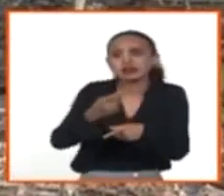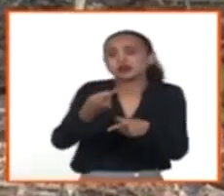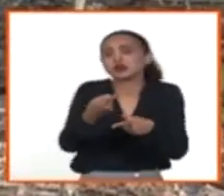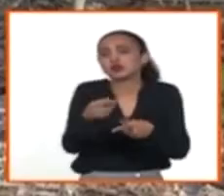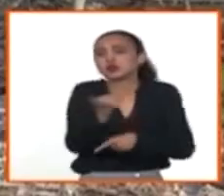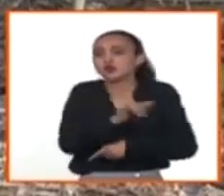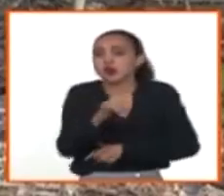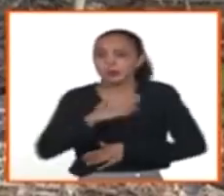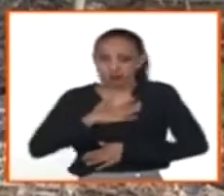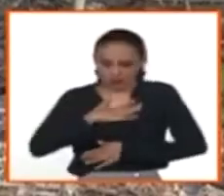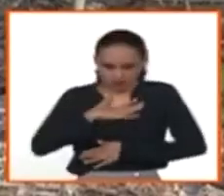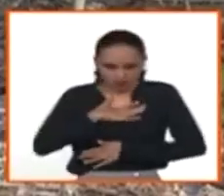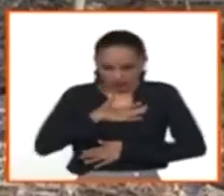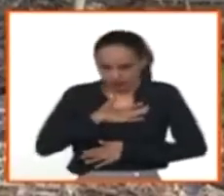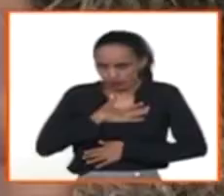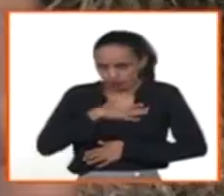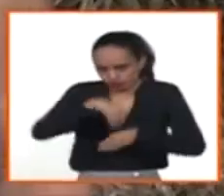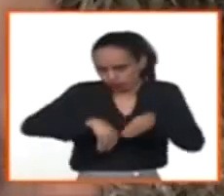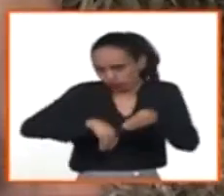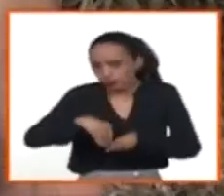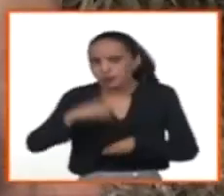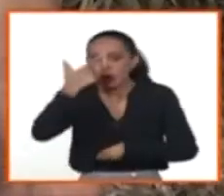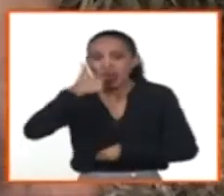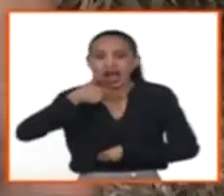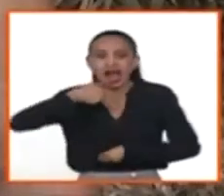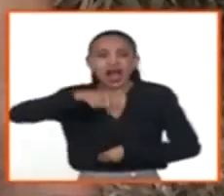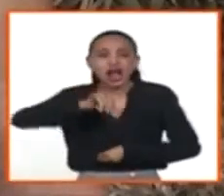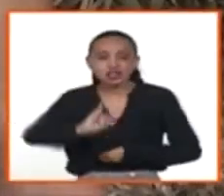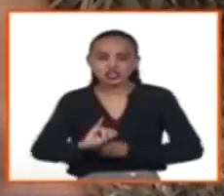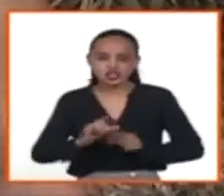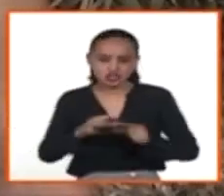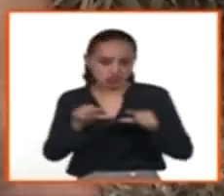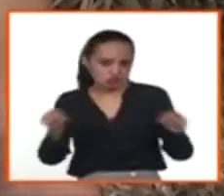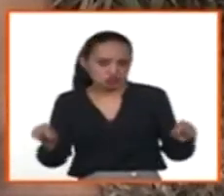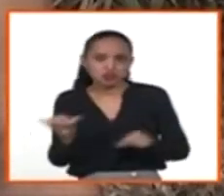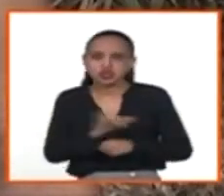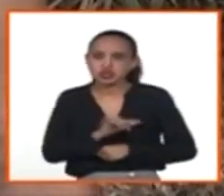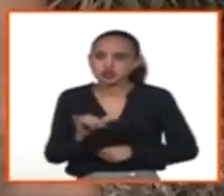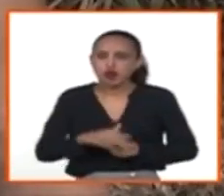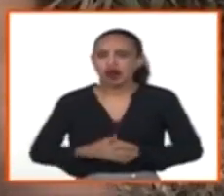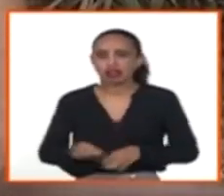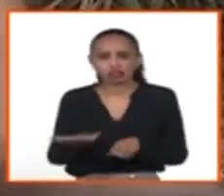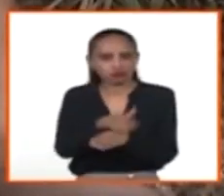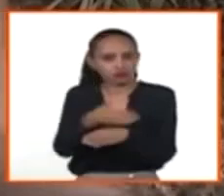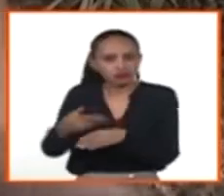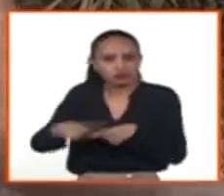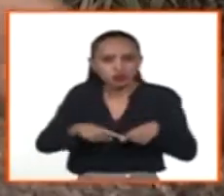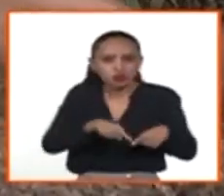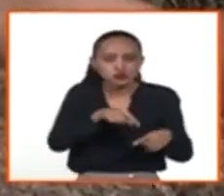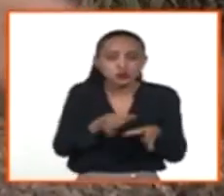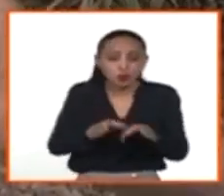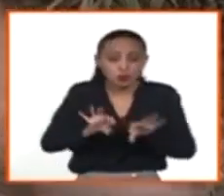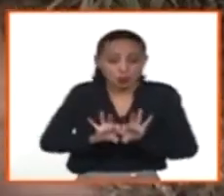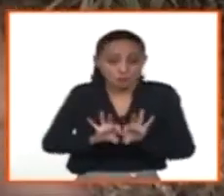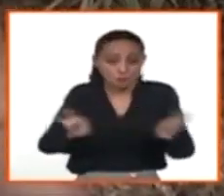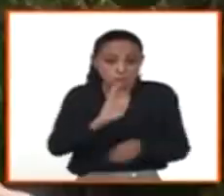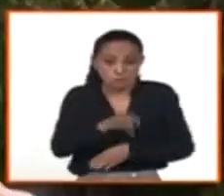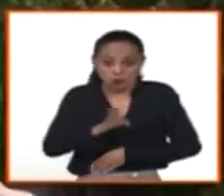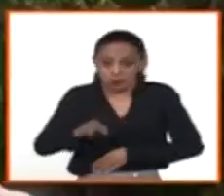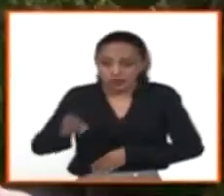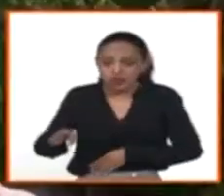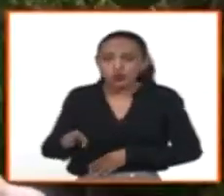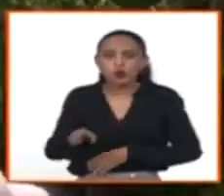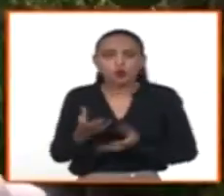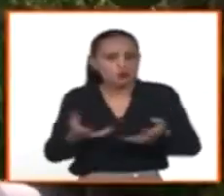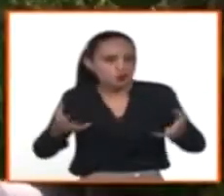consumo, ¿viste? Ají, siembro mi cilantro, mis pepinos, frutas.